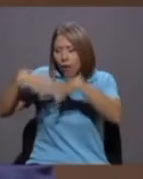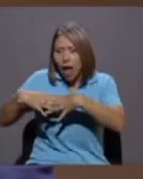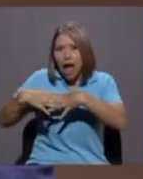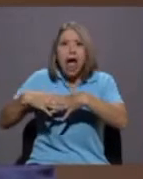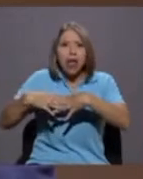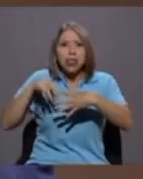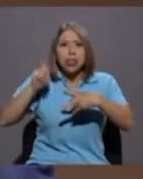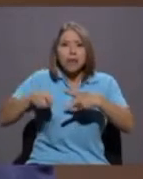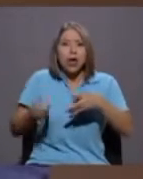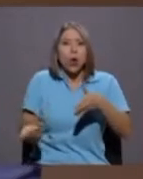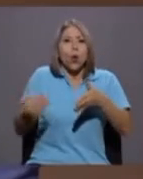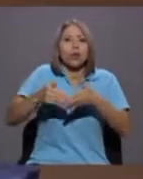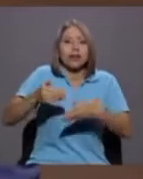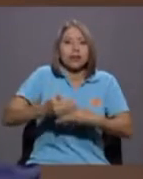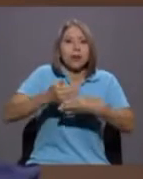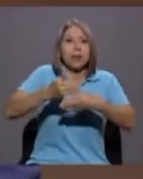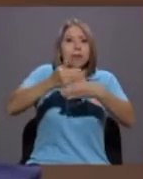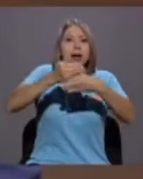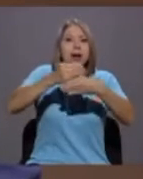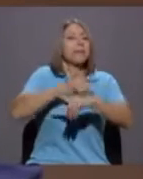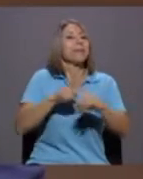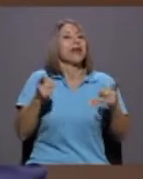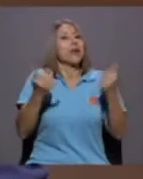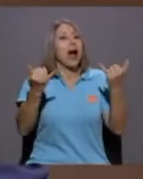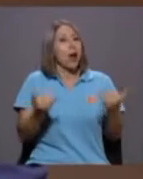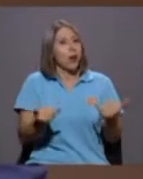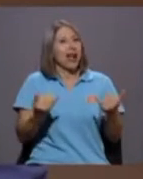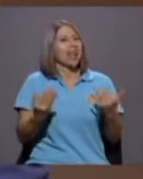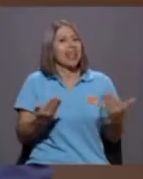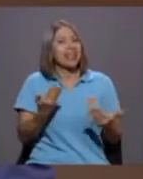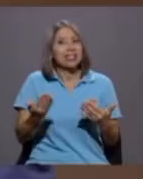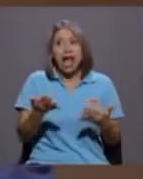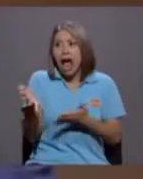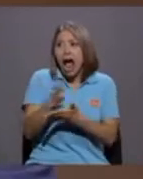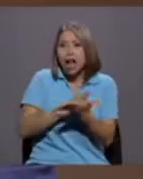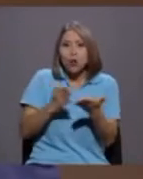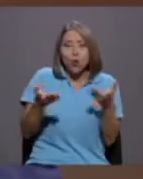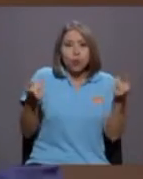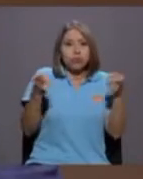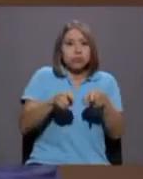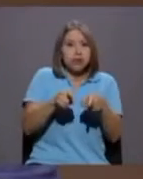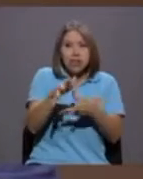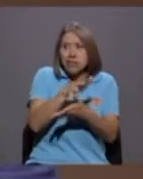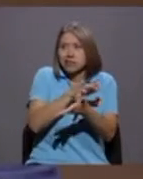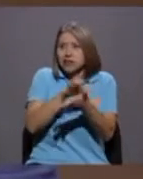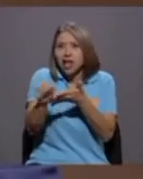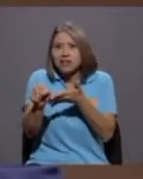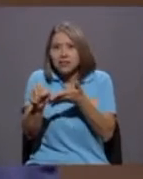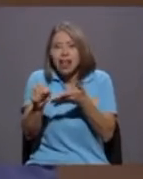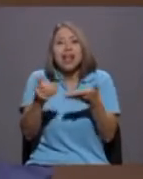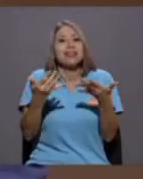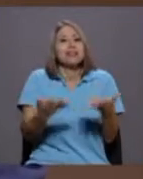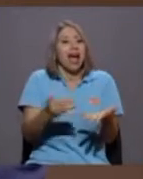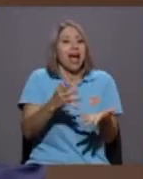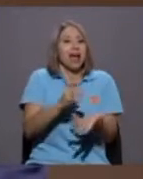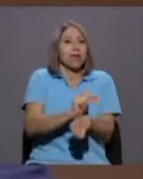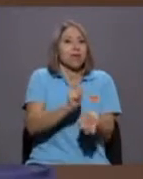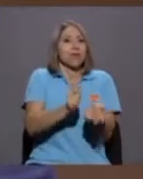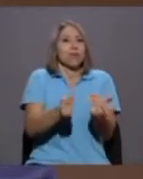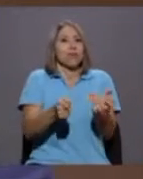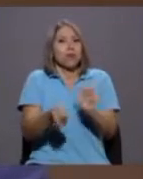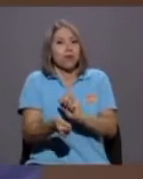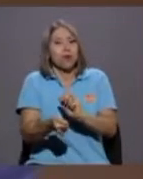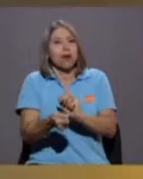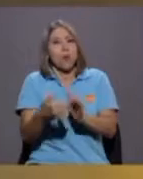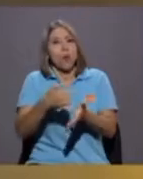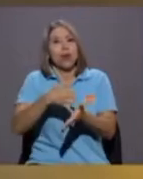recuperación es hacer que en un entorno donde ocurrió un desastre las condiciones varíen, se reduzca la vulnerabilidad y no se repita la condición